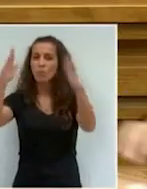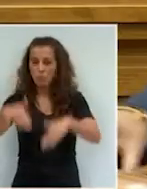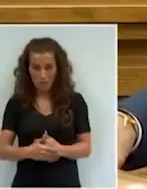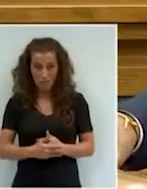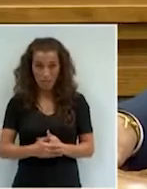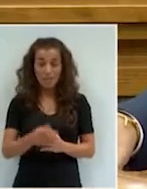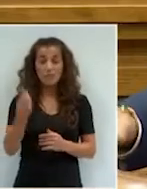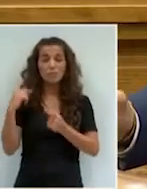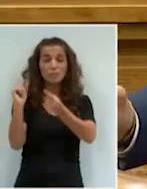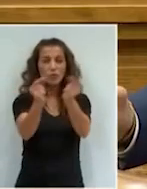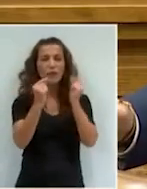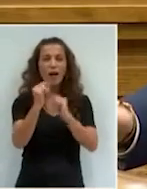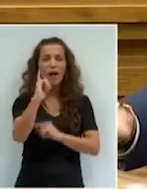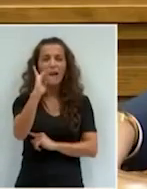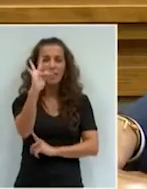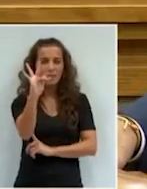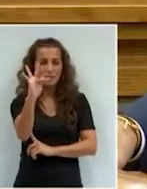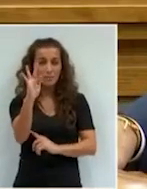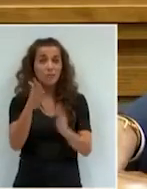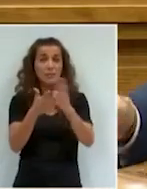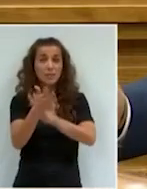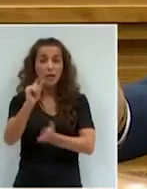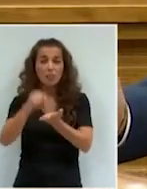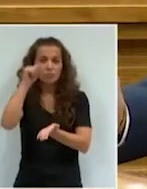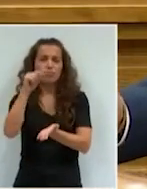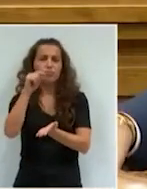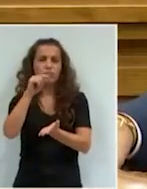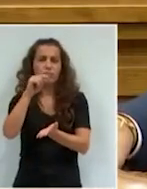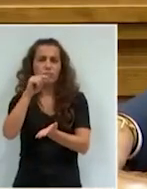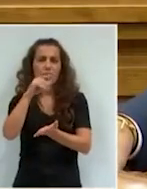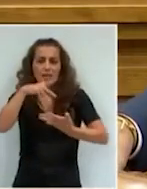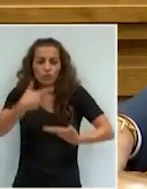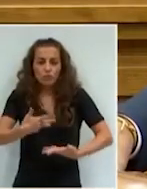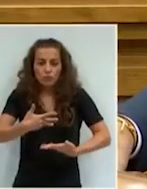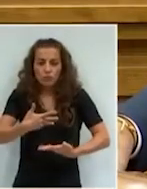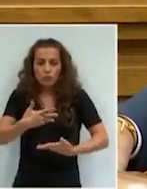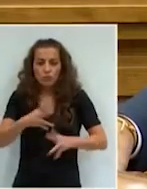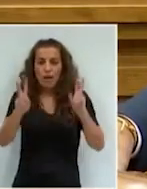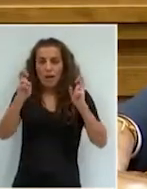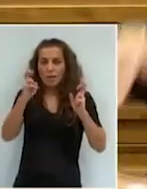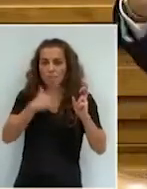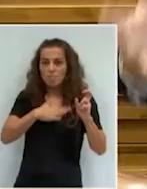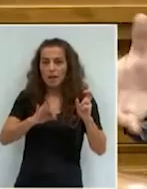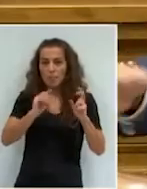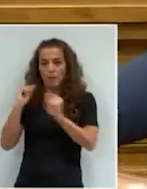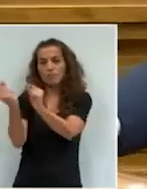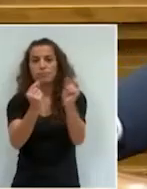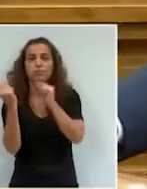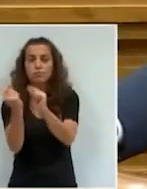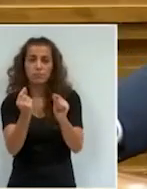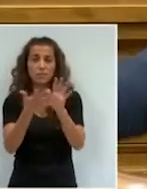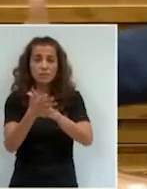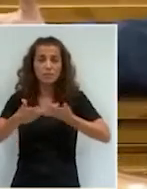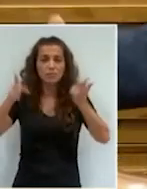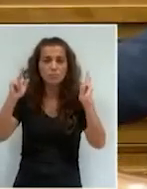conjunto de los p crea un nuevo impuesto al agua para todos los Castellano manchegos cuando Sánchez quiere generar más deuda en el país paj